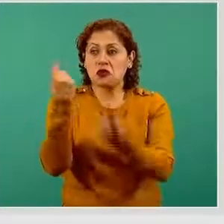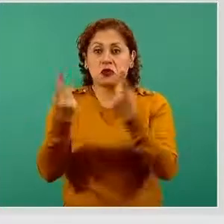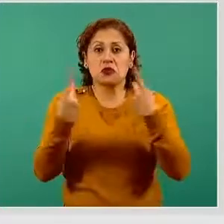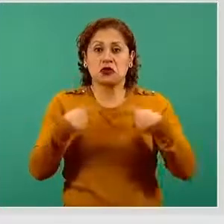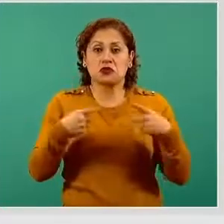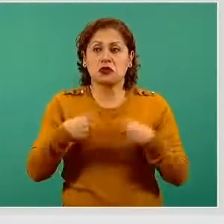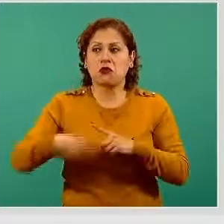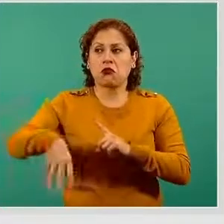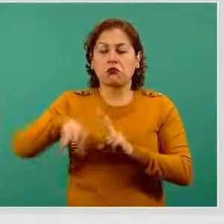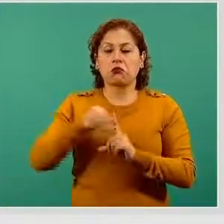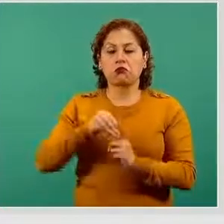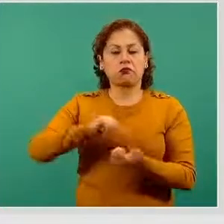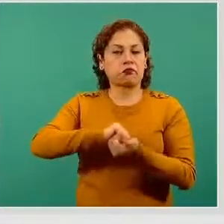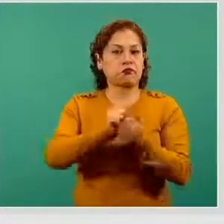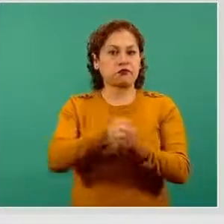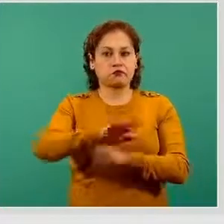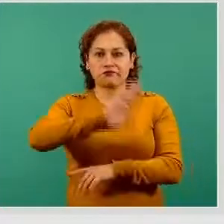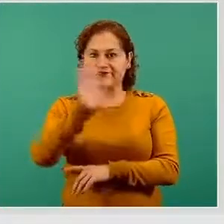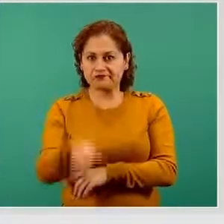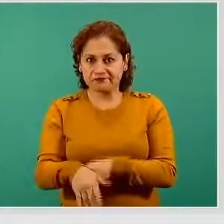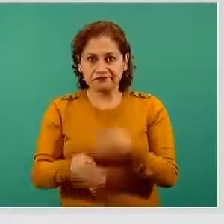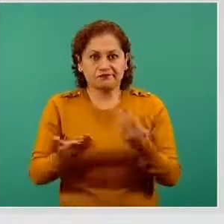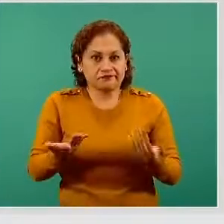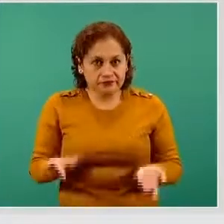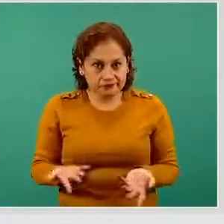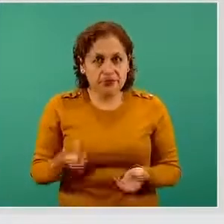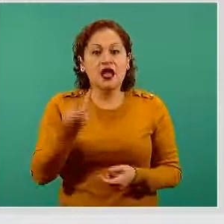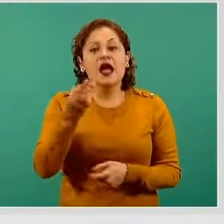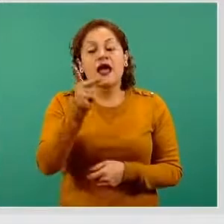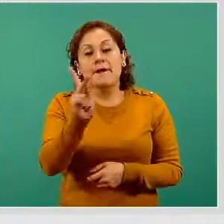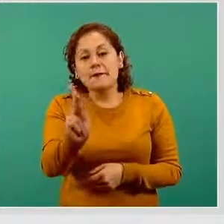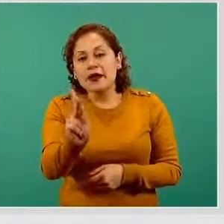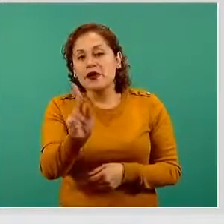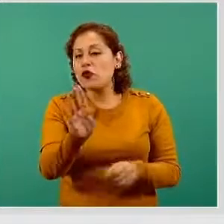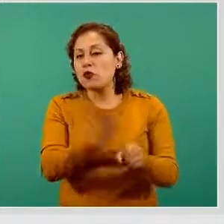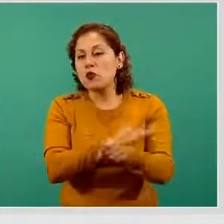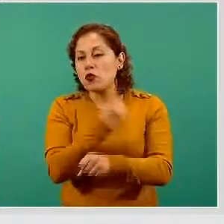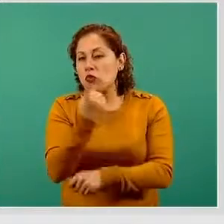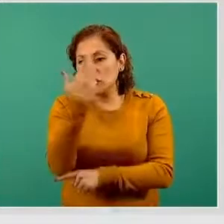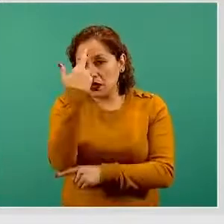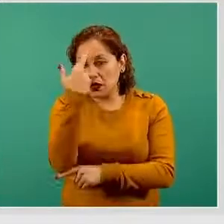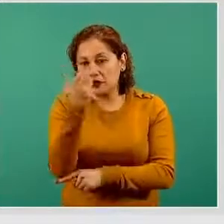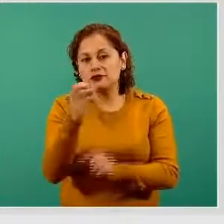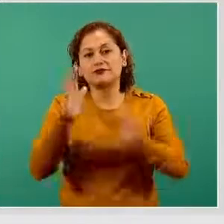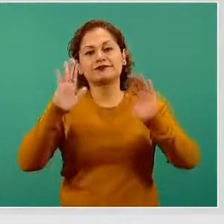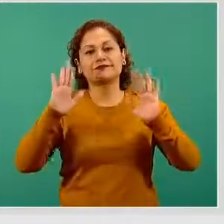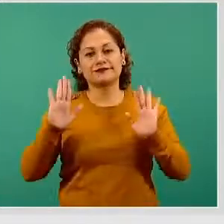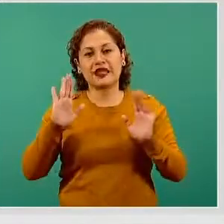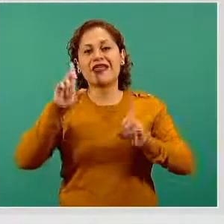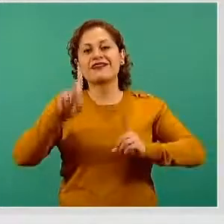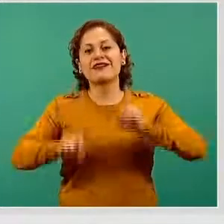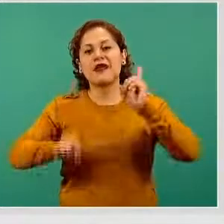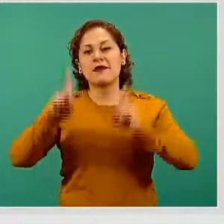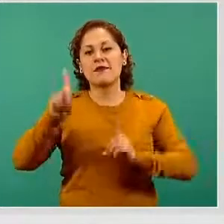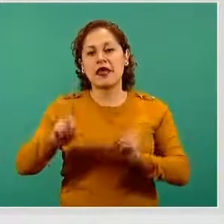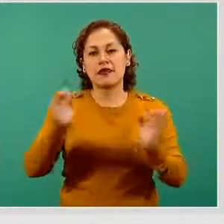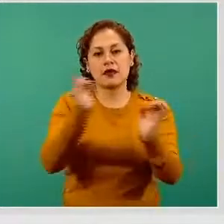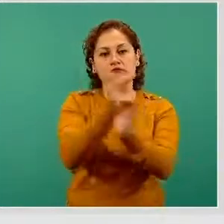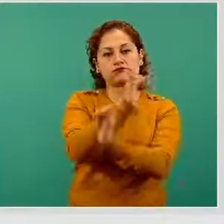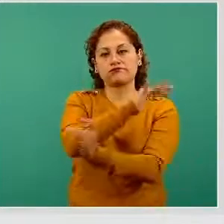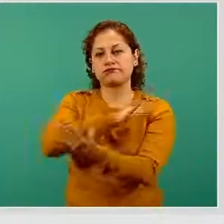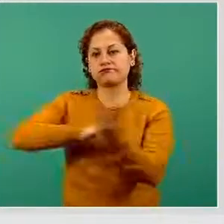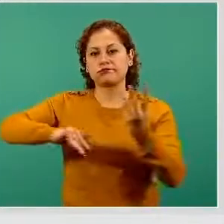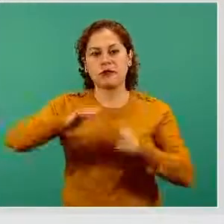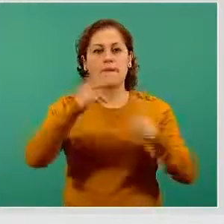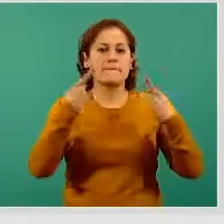las complicaciones. Pero esto es una dinámica directamente ligada a la movilidad de las personas. Por eso el llamado que se